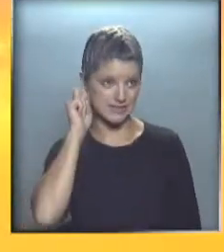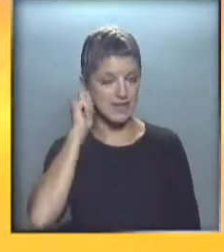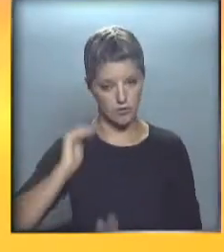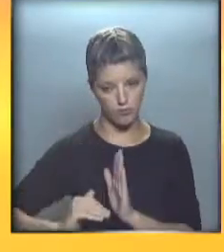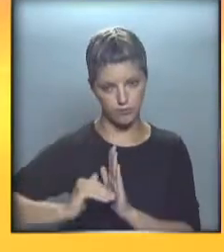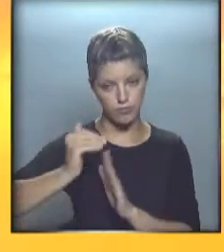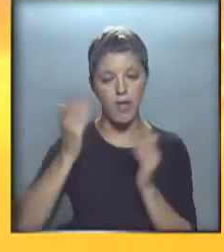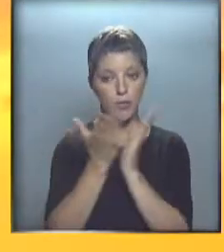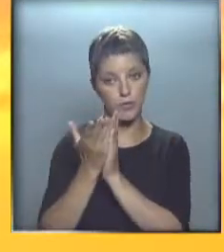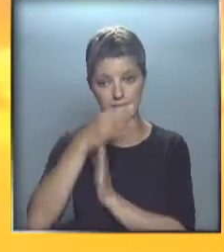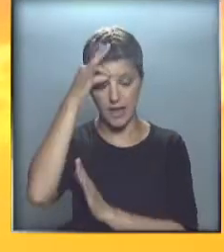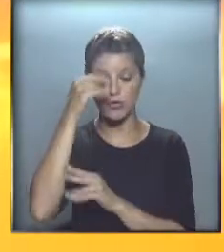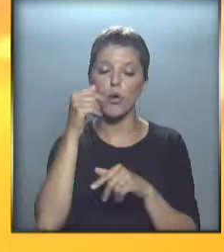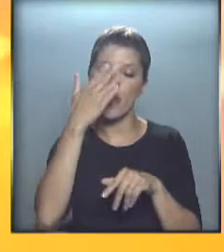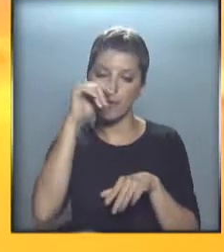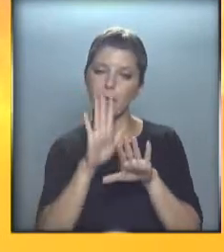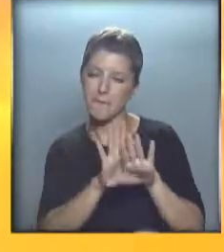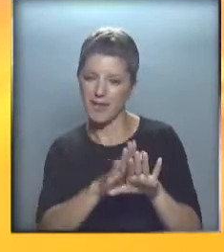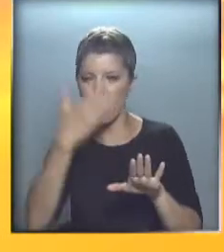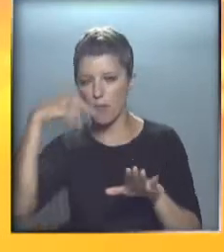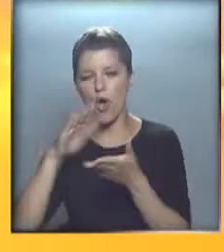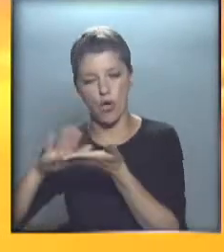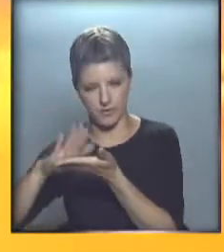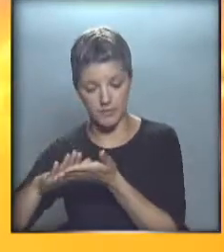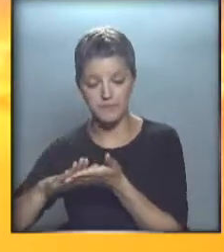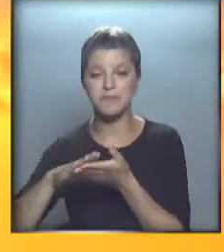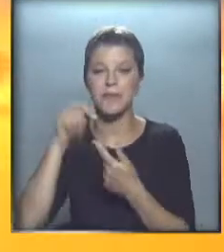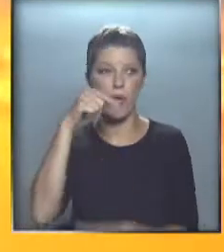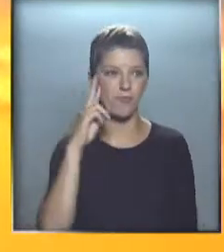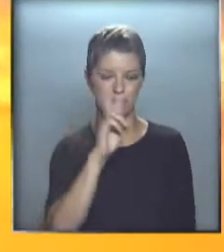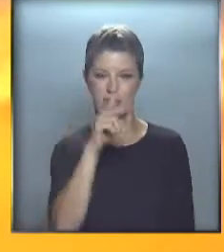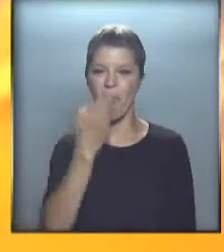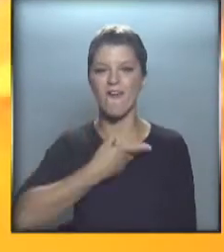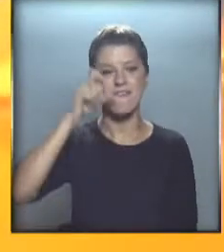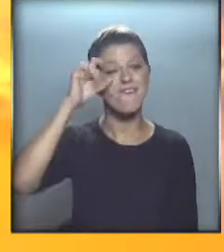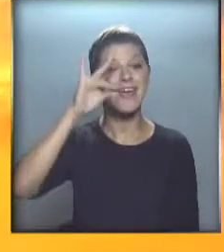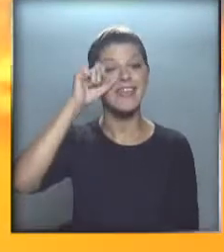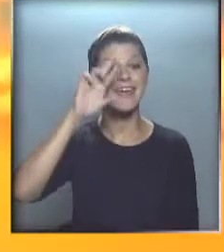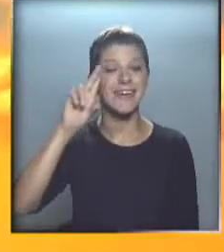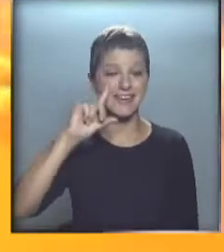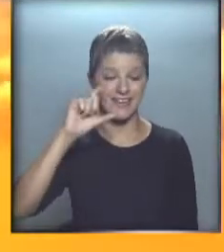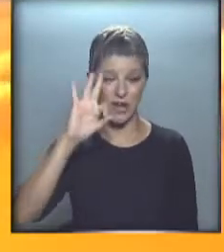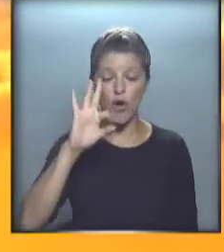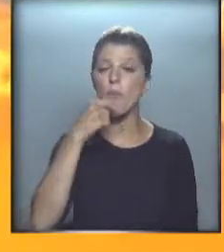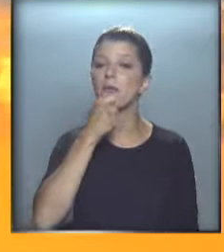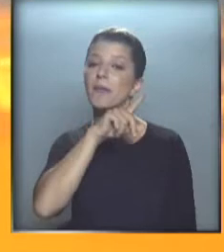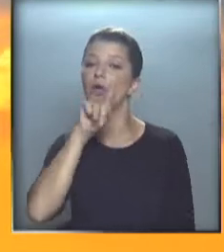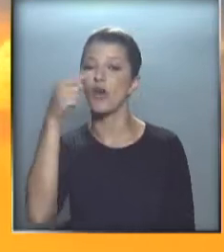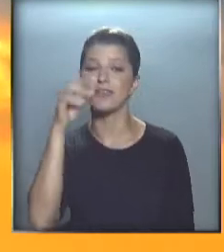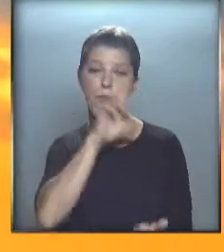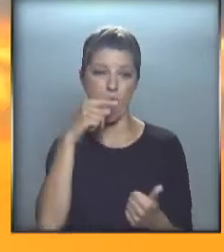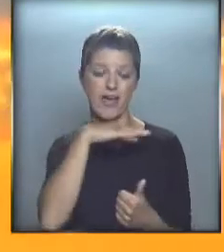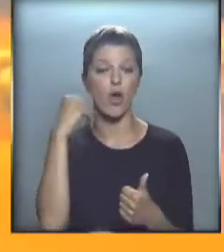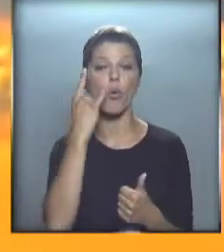tiempo y retomé. Y la experiencia con Fede es lo más. En realidad con un montón de actores está Julia Calvo, que también le mando un beso, es una